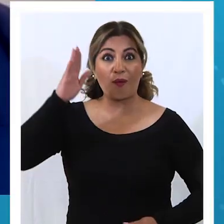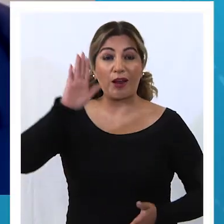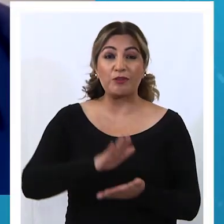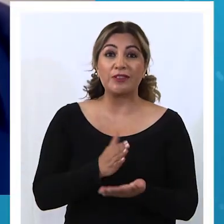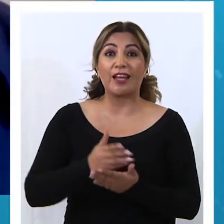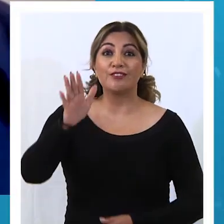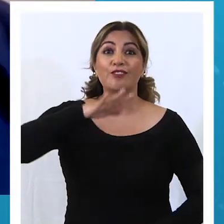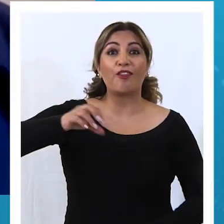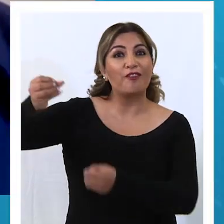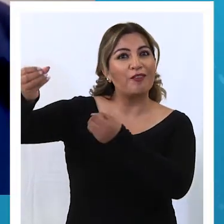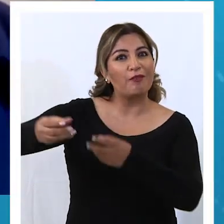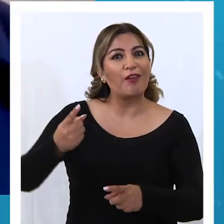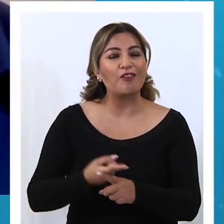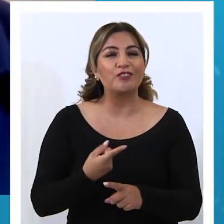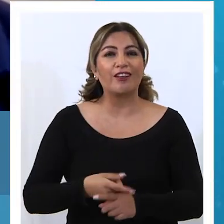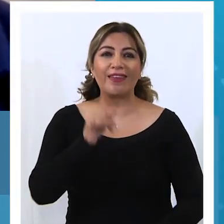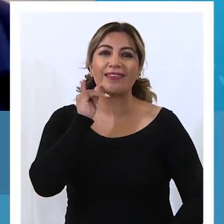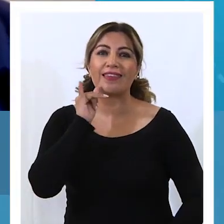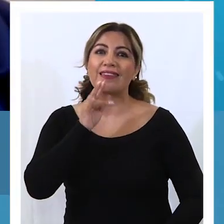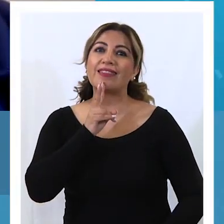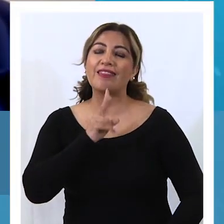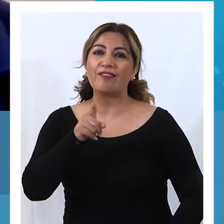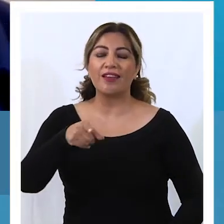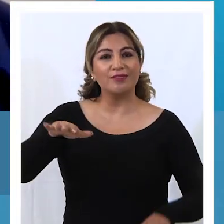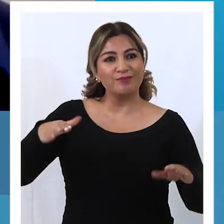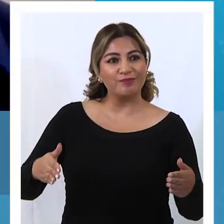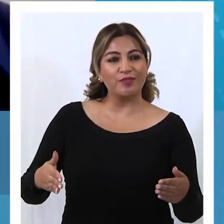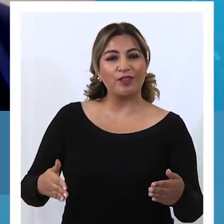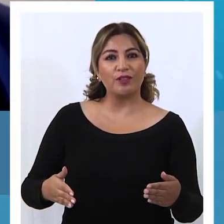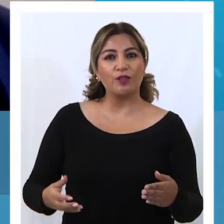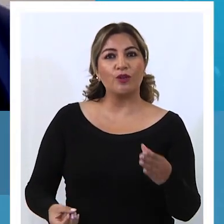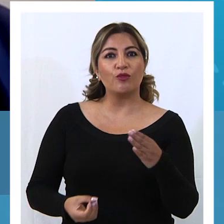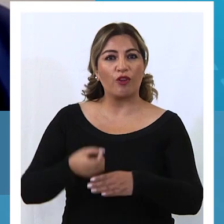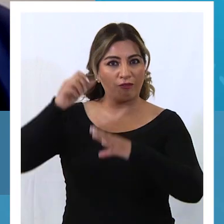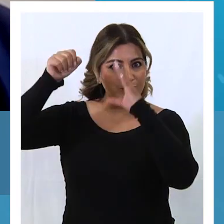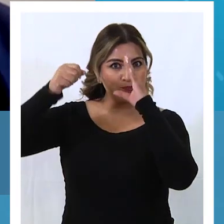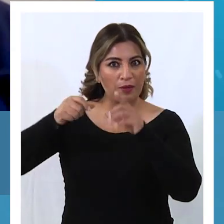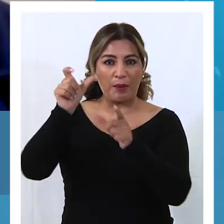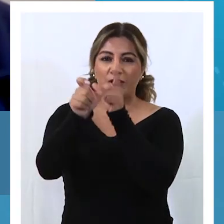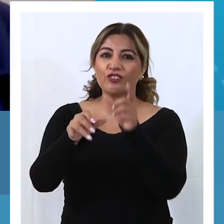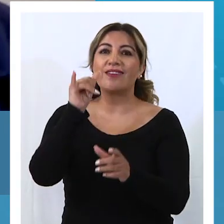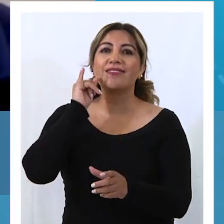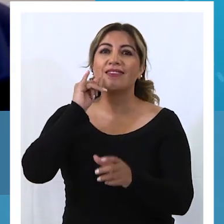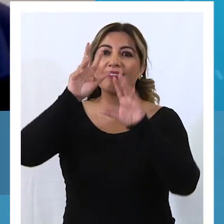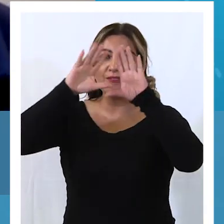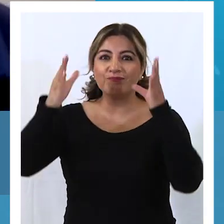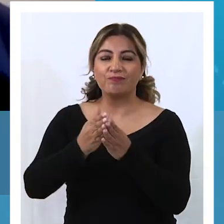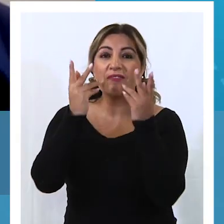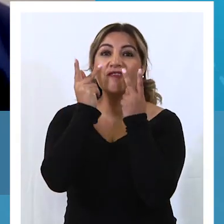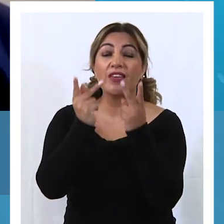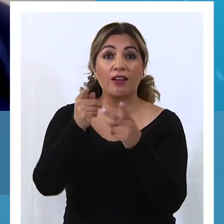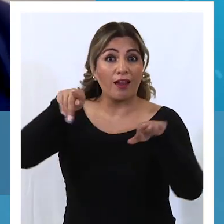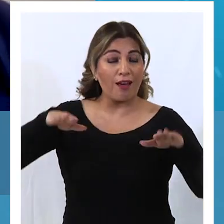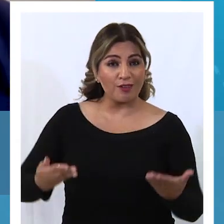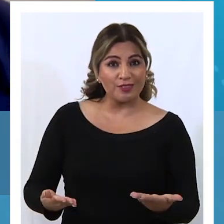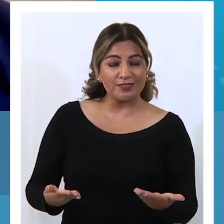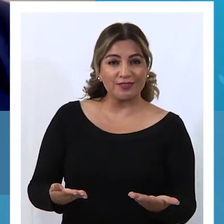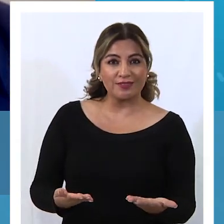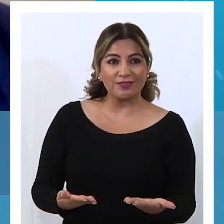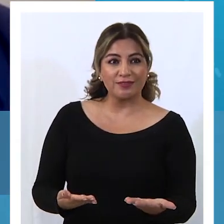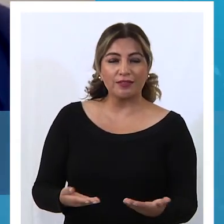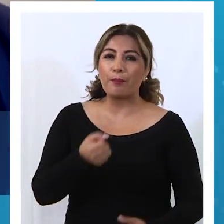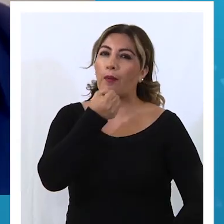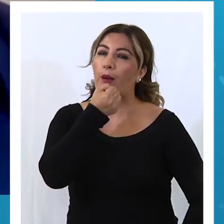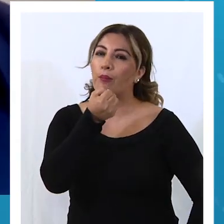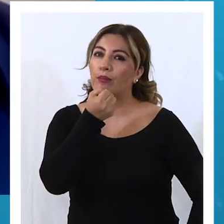tal? ¿Cómo están todos? Bienvenidos nuevamente a Iquique Televisión. Estamos con un nuevo capítulo de Iquiqueños por el Mundo. En esta ocasión